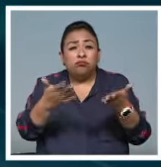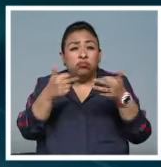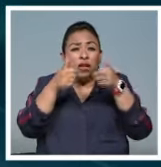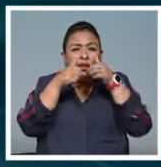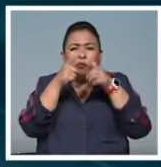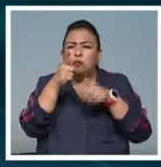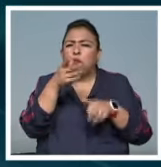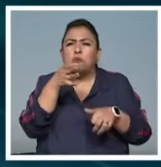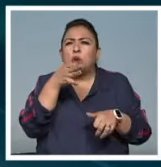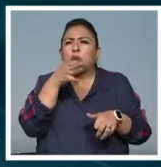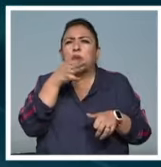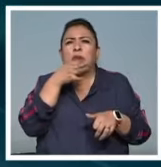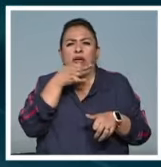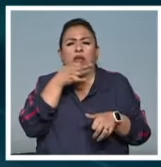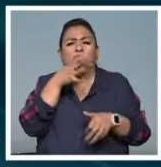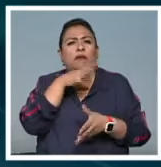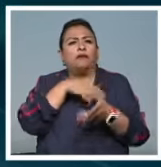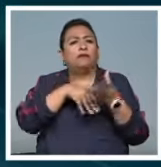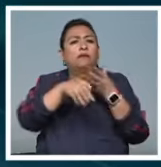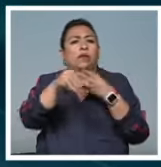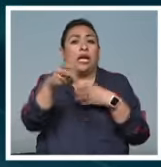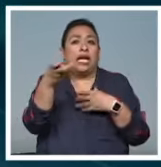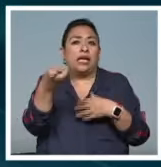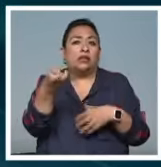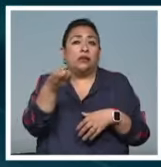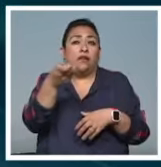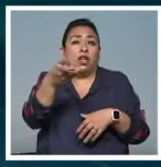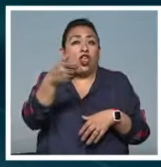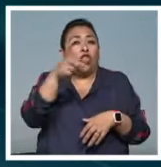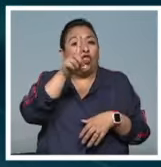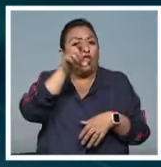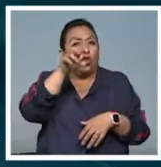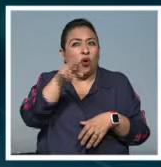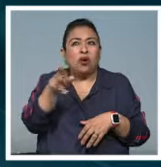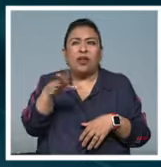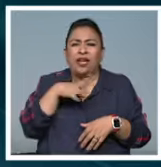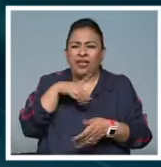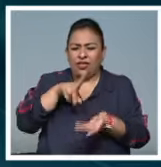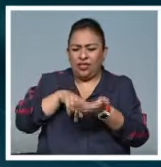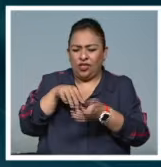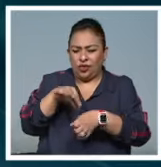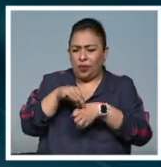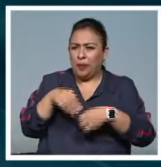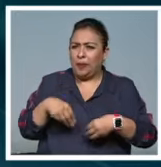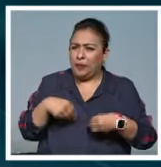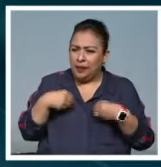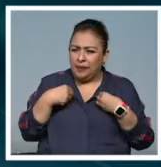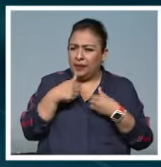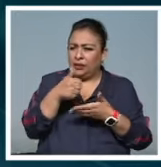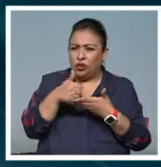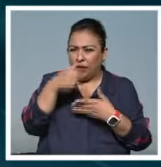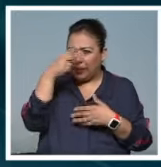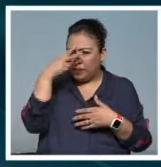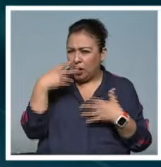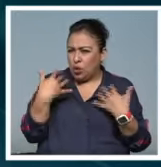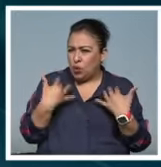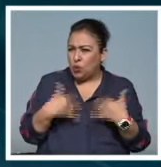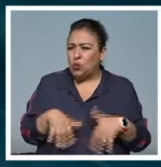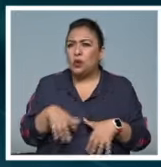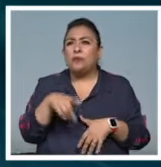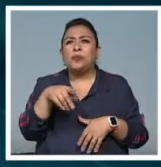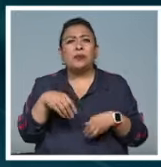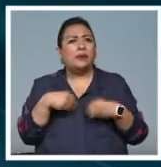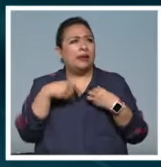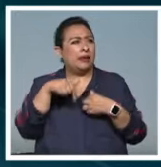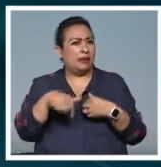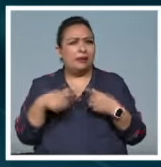por un momento, ponerse en su lugar. Como que encarnaba esa vitalidad de la Ciudad de México, esa vitalidad de